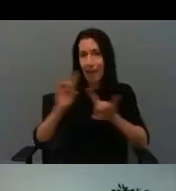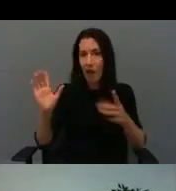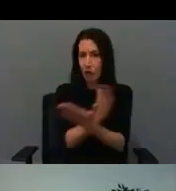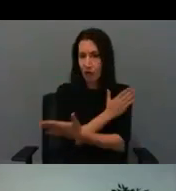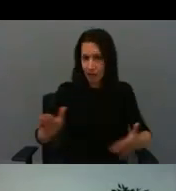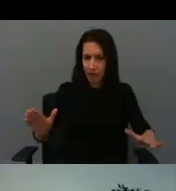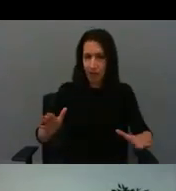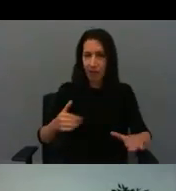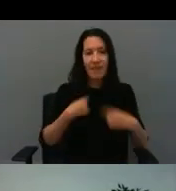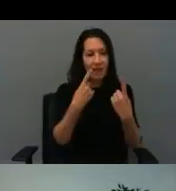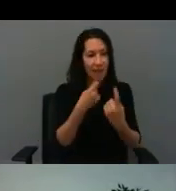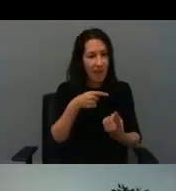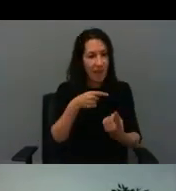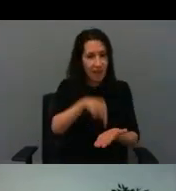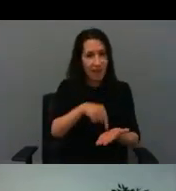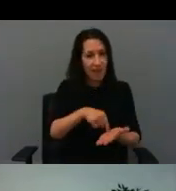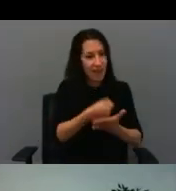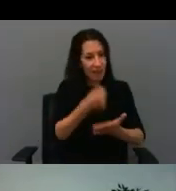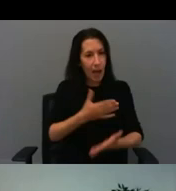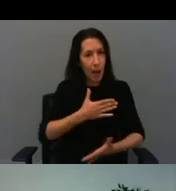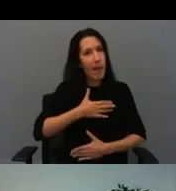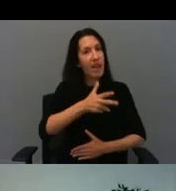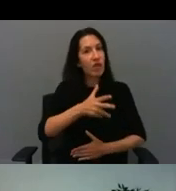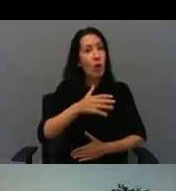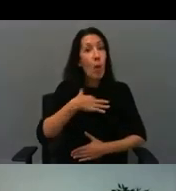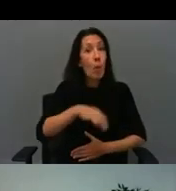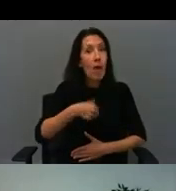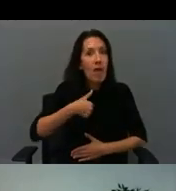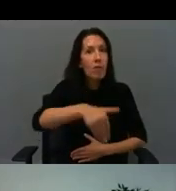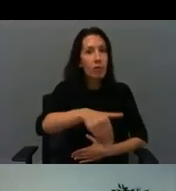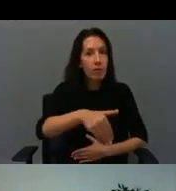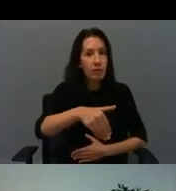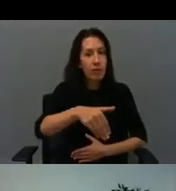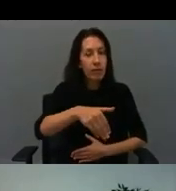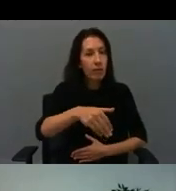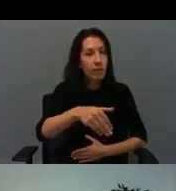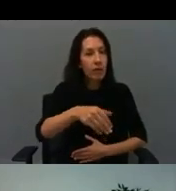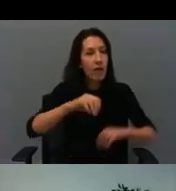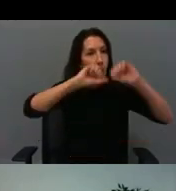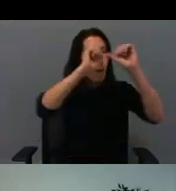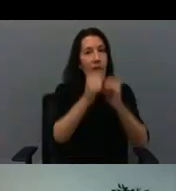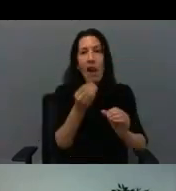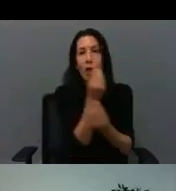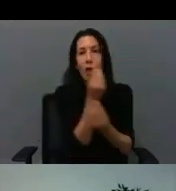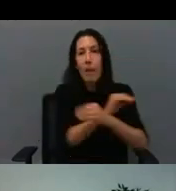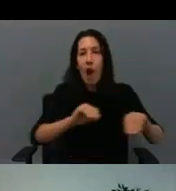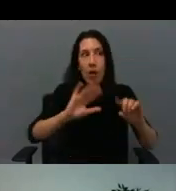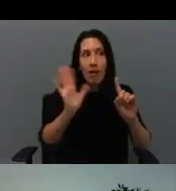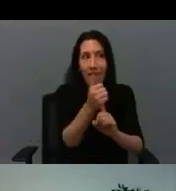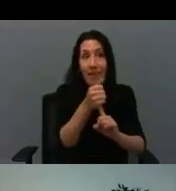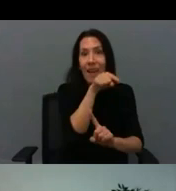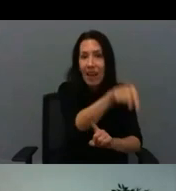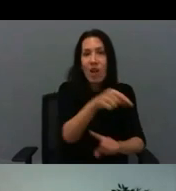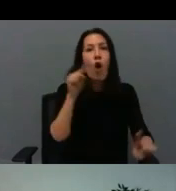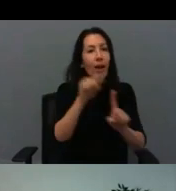necesidad de reivindicar nuestros derechos con la posibilidad de encontrar el mejor modelo para desarrollar